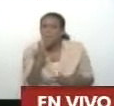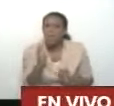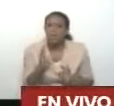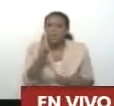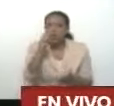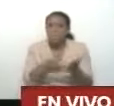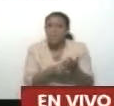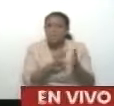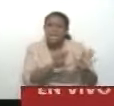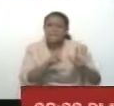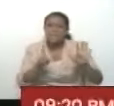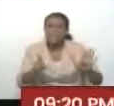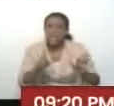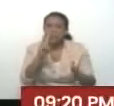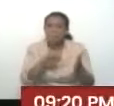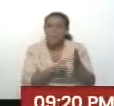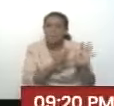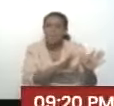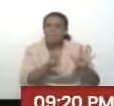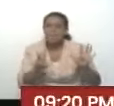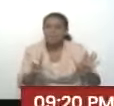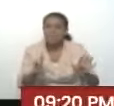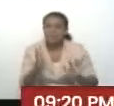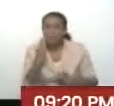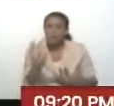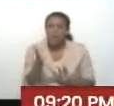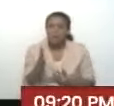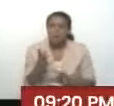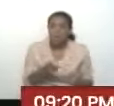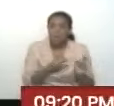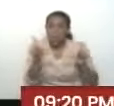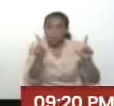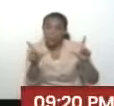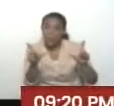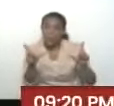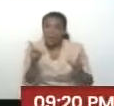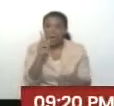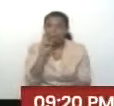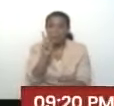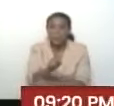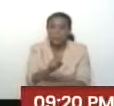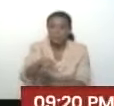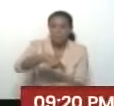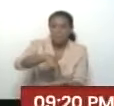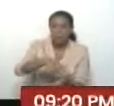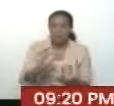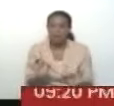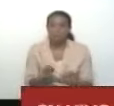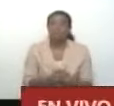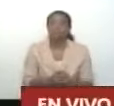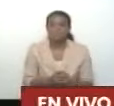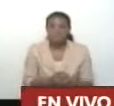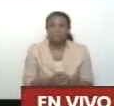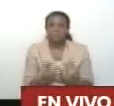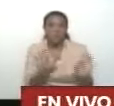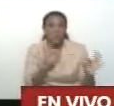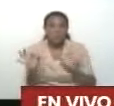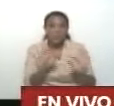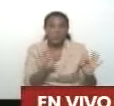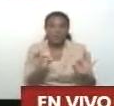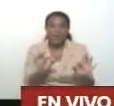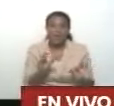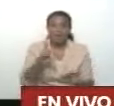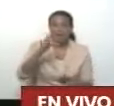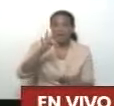en el 2016, 2017. ¿Te acuerdas que yo tenía un programa claro, una noche y tú llegaste a bailar? Estábamos haciendo el espectáculo de